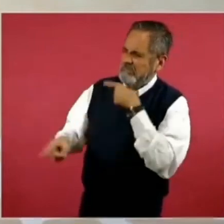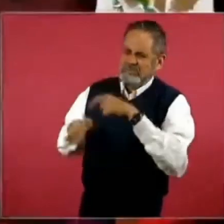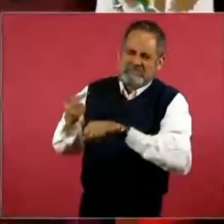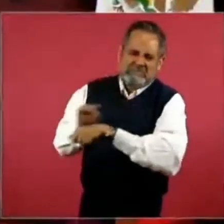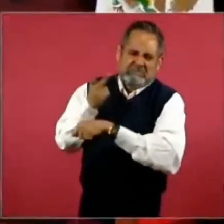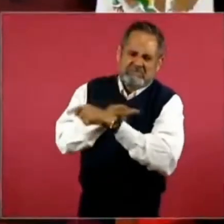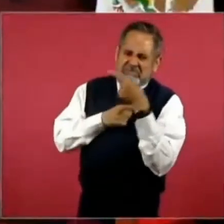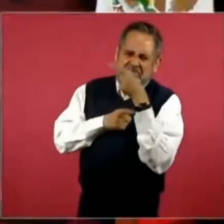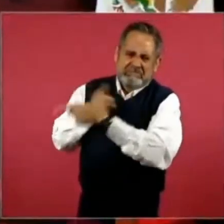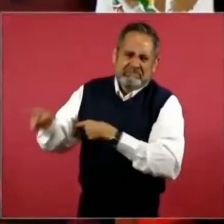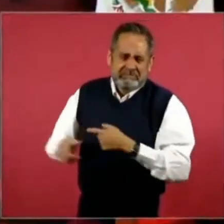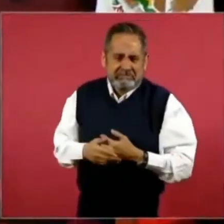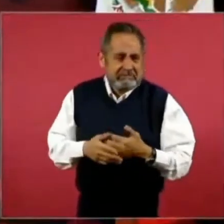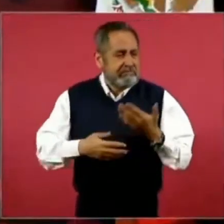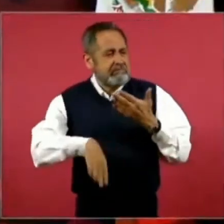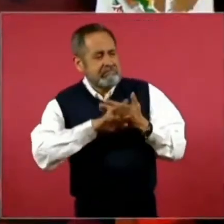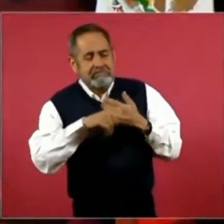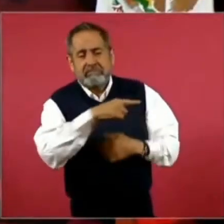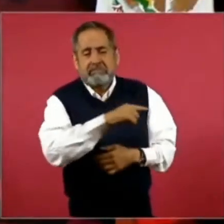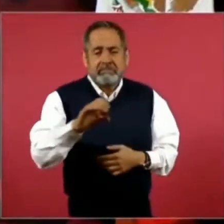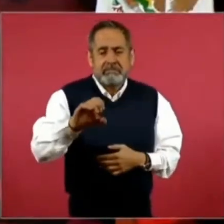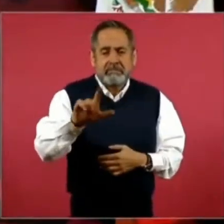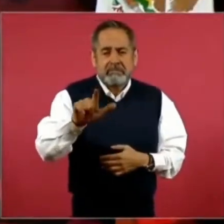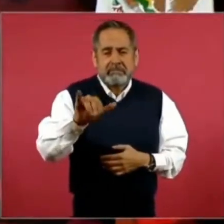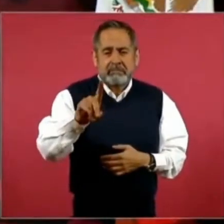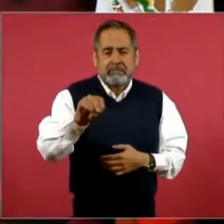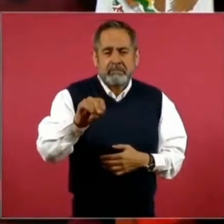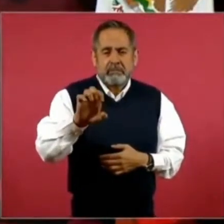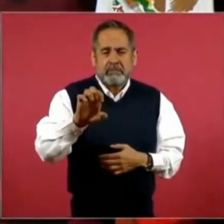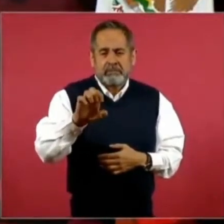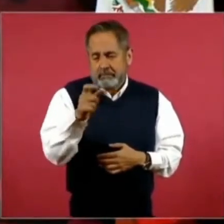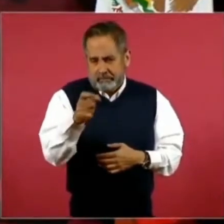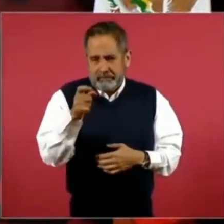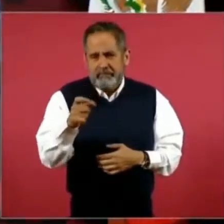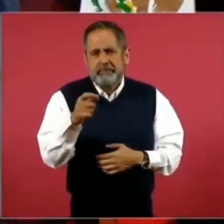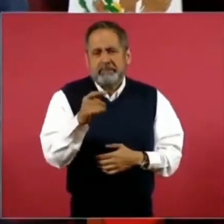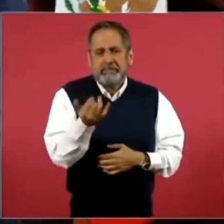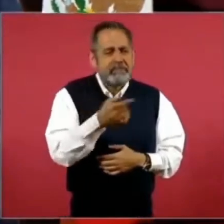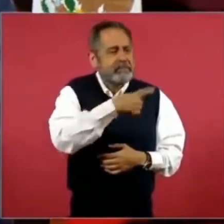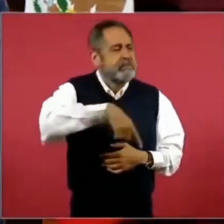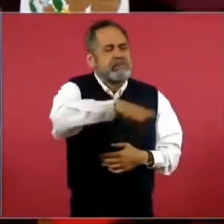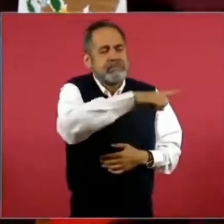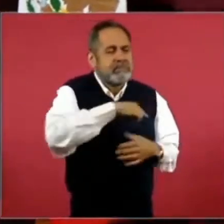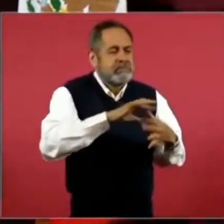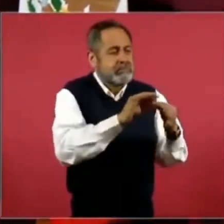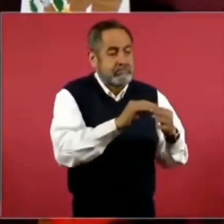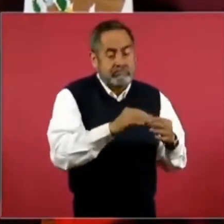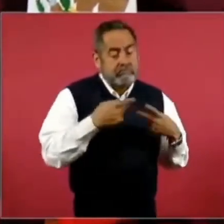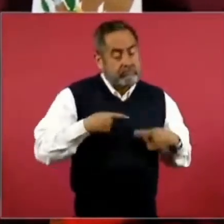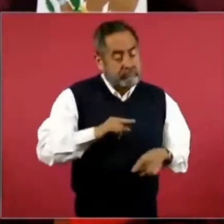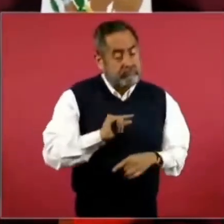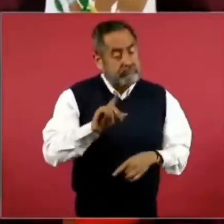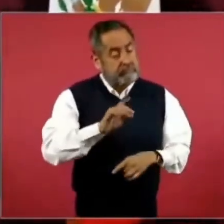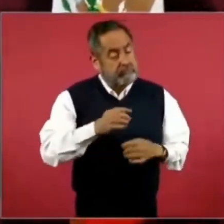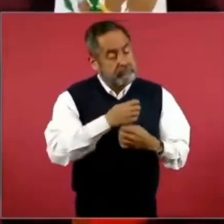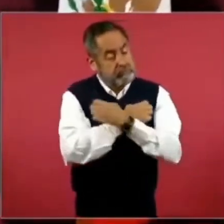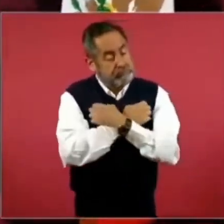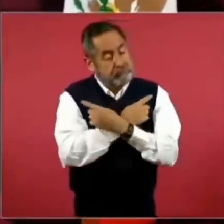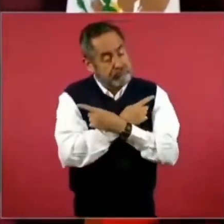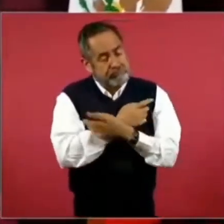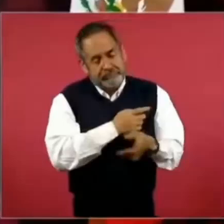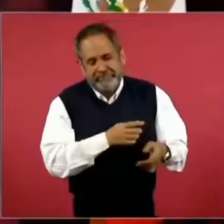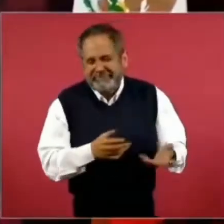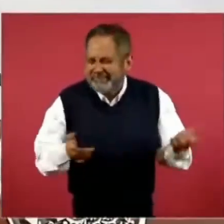México Claudio González todas esas finísimas personas